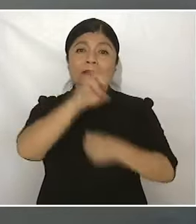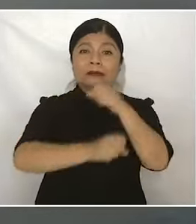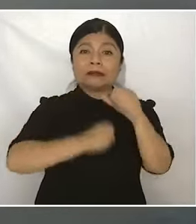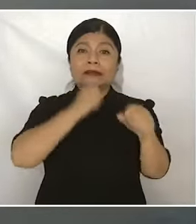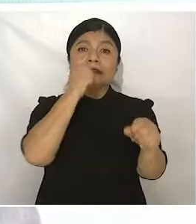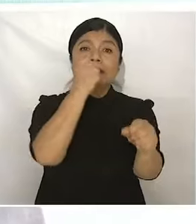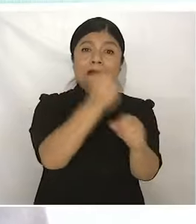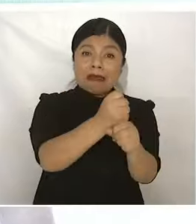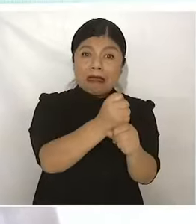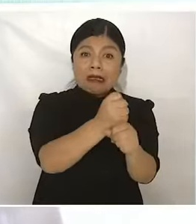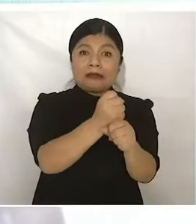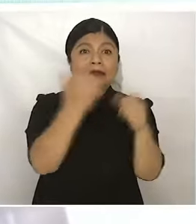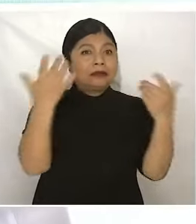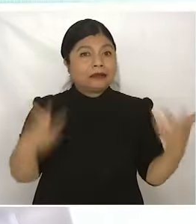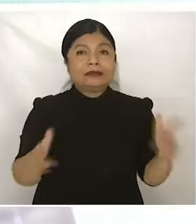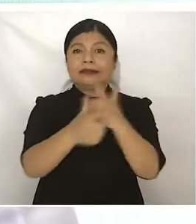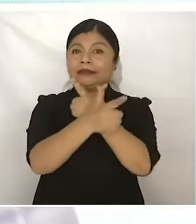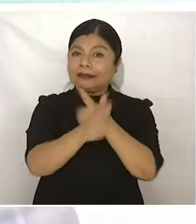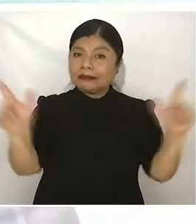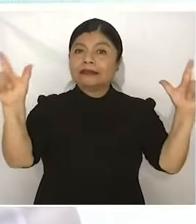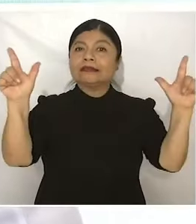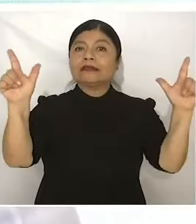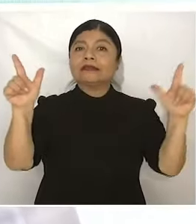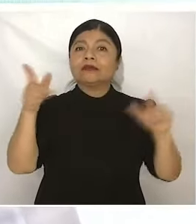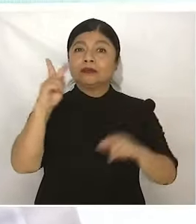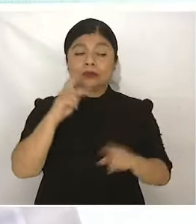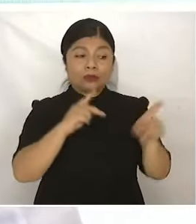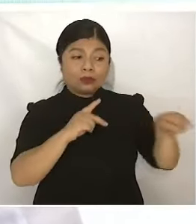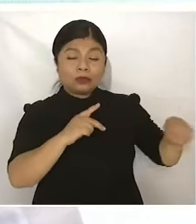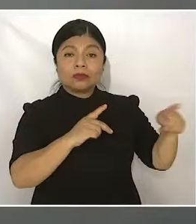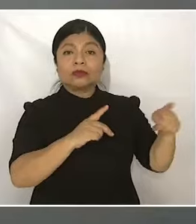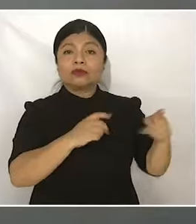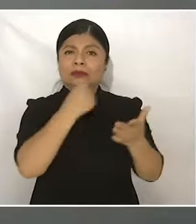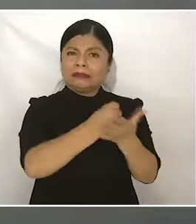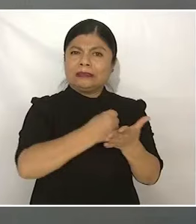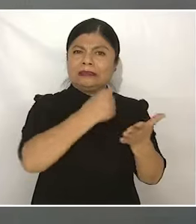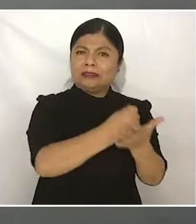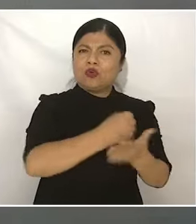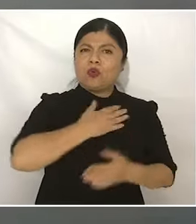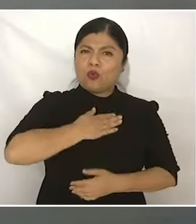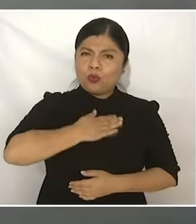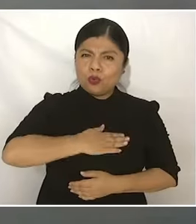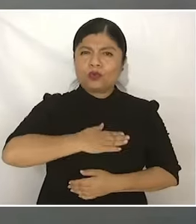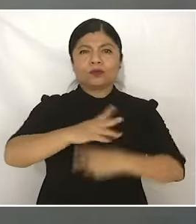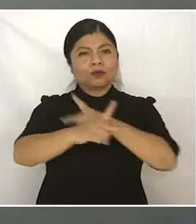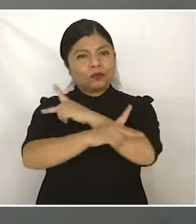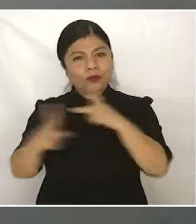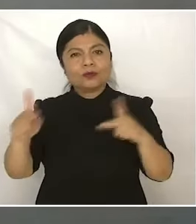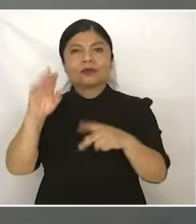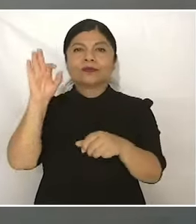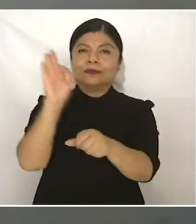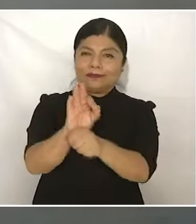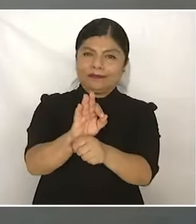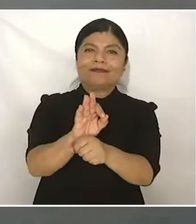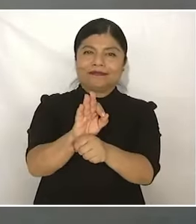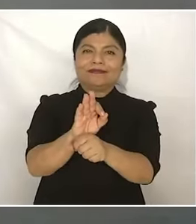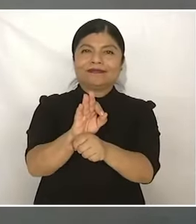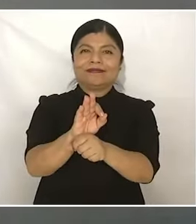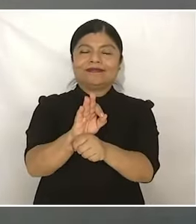colonial, sino lucharon por la justicia. Hidalgo fue el primero